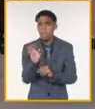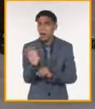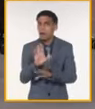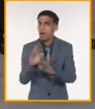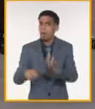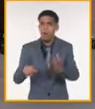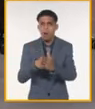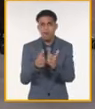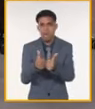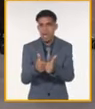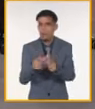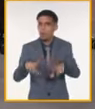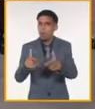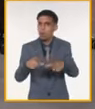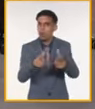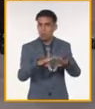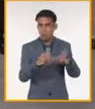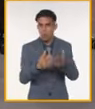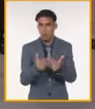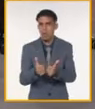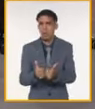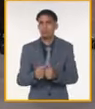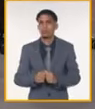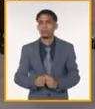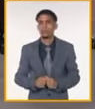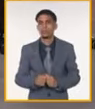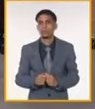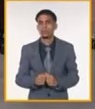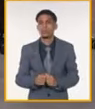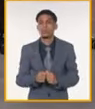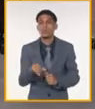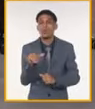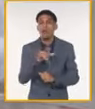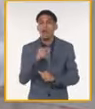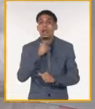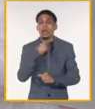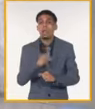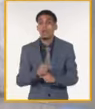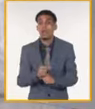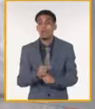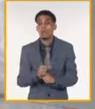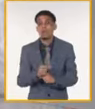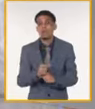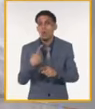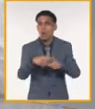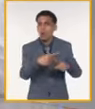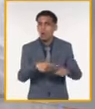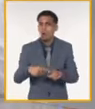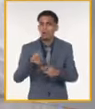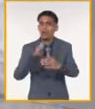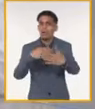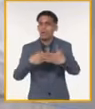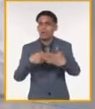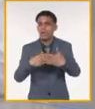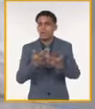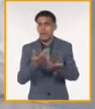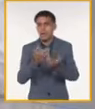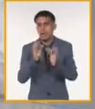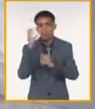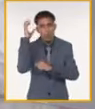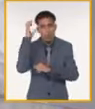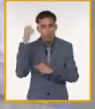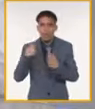financiamiento préstamos pero también que no tiene deudas con otros actores económicos o con otr con otros elementos producto de la gestión